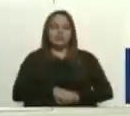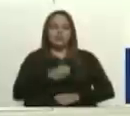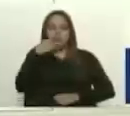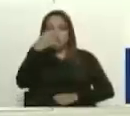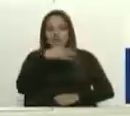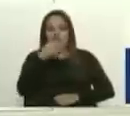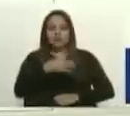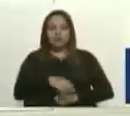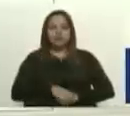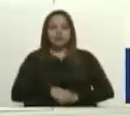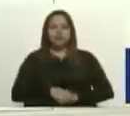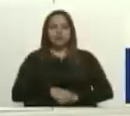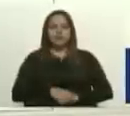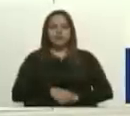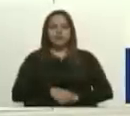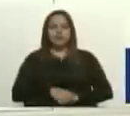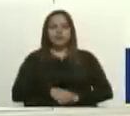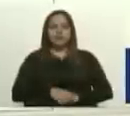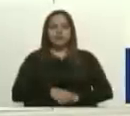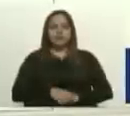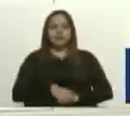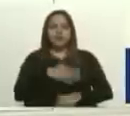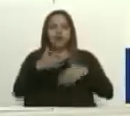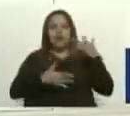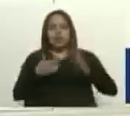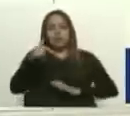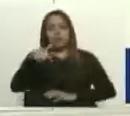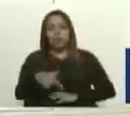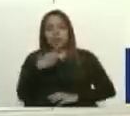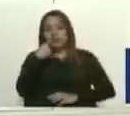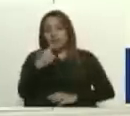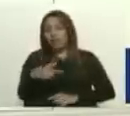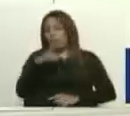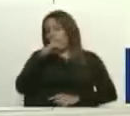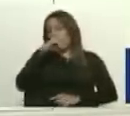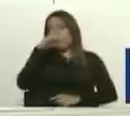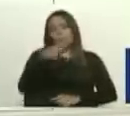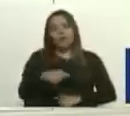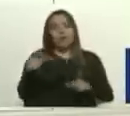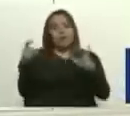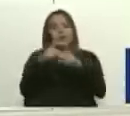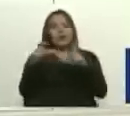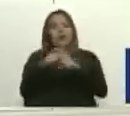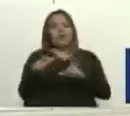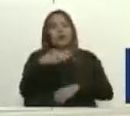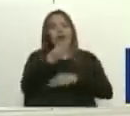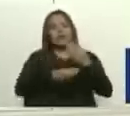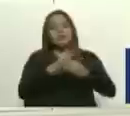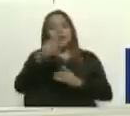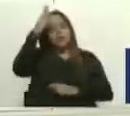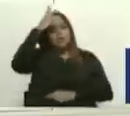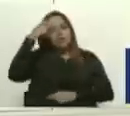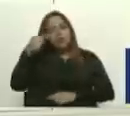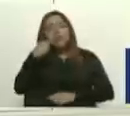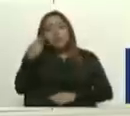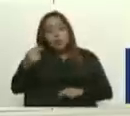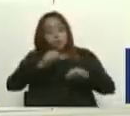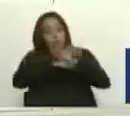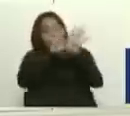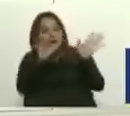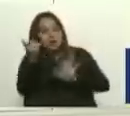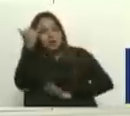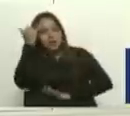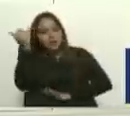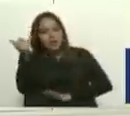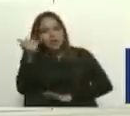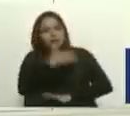tardes. En la jornada de hoy se calificó de atroz las declaraciones de Donald Trump, en donde confesó su